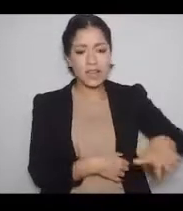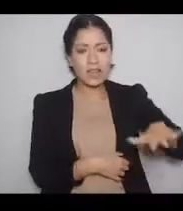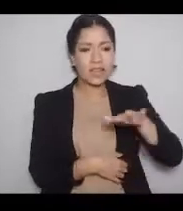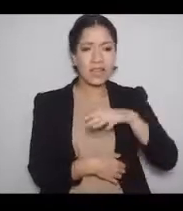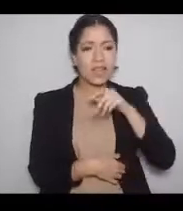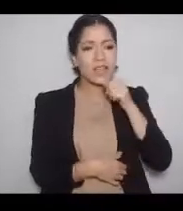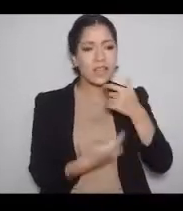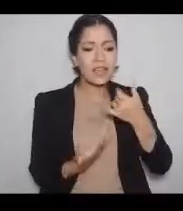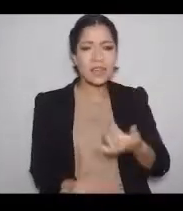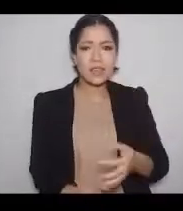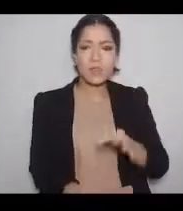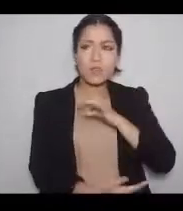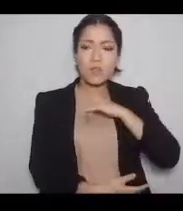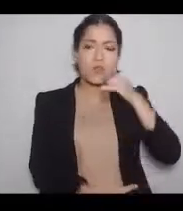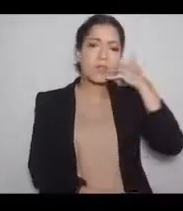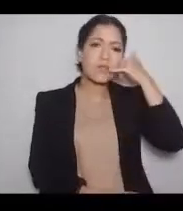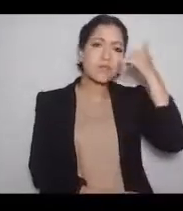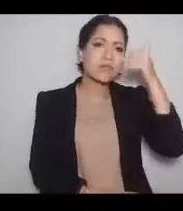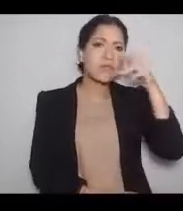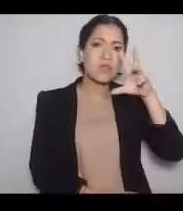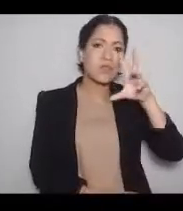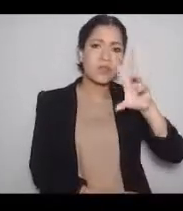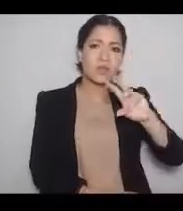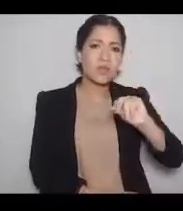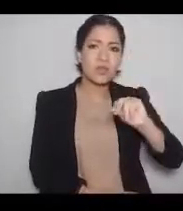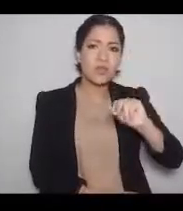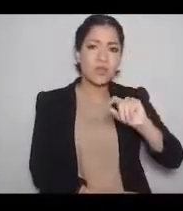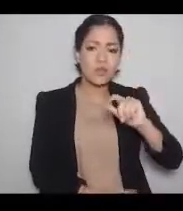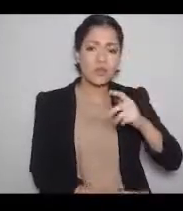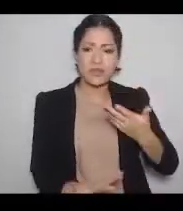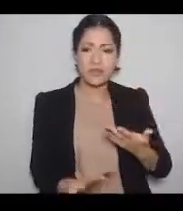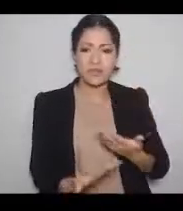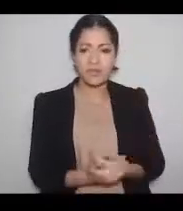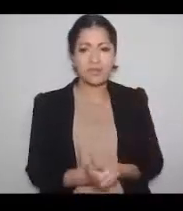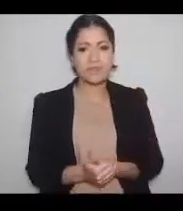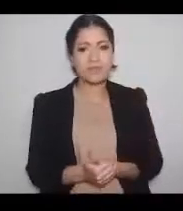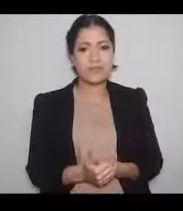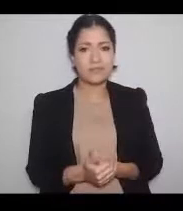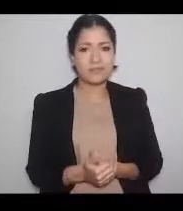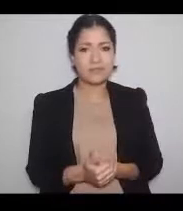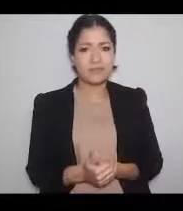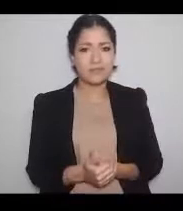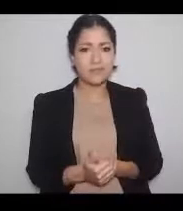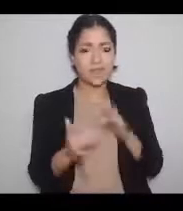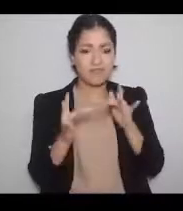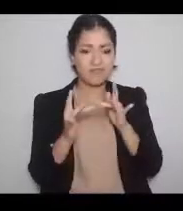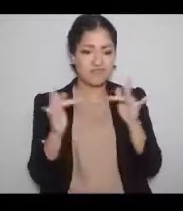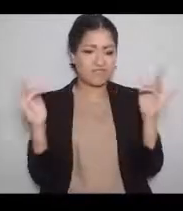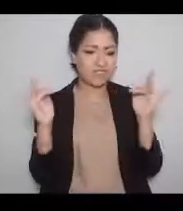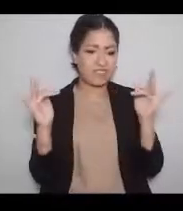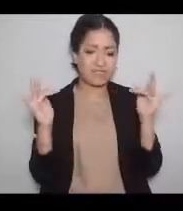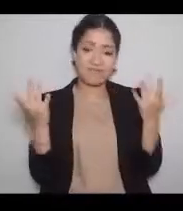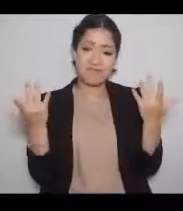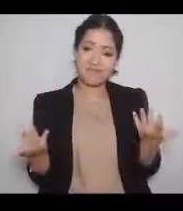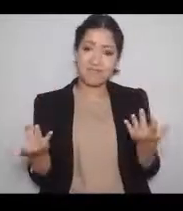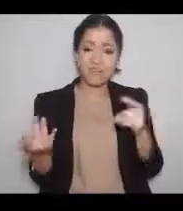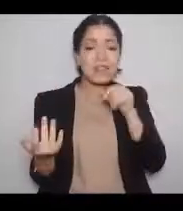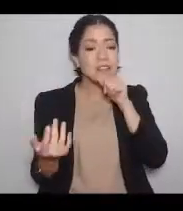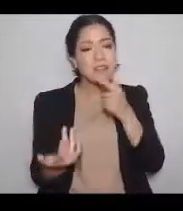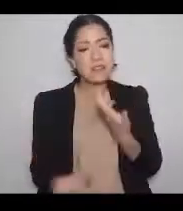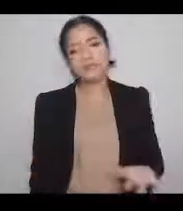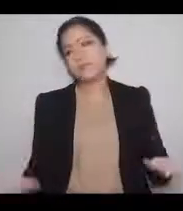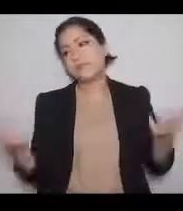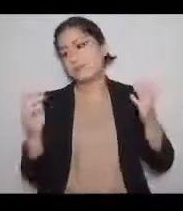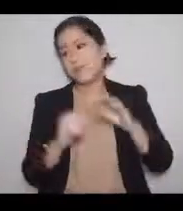¿Qué? Oh, yo sé que en el método científico se vas a hacer preguntas, pero podrías decir otra cosa. ¿Por qué? Porque pedí que cerraran